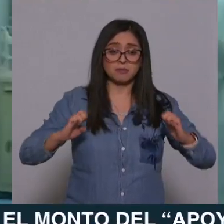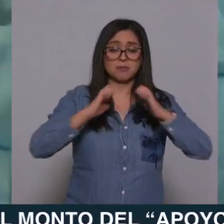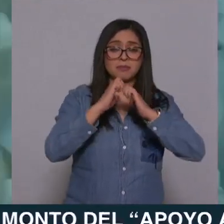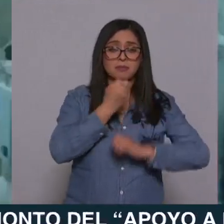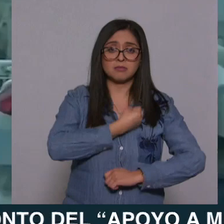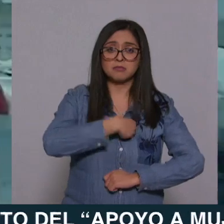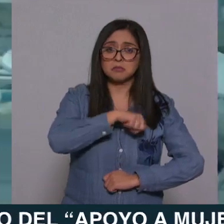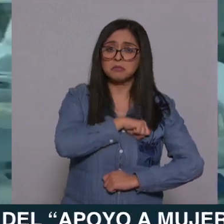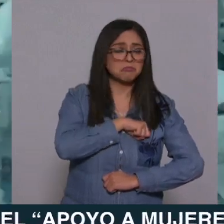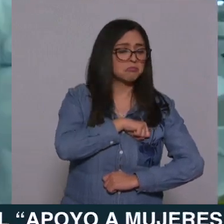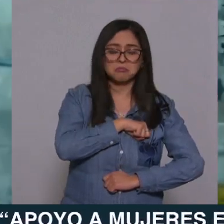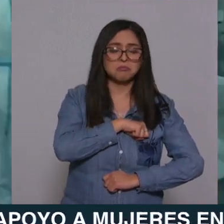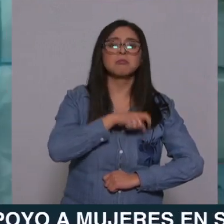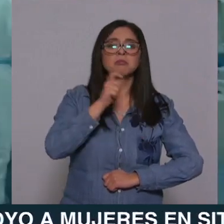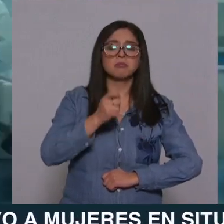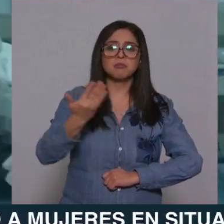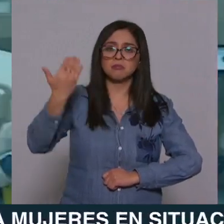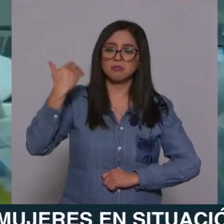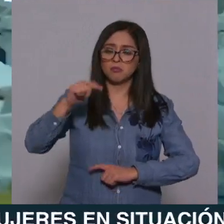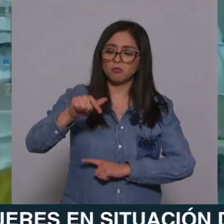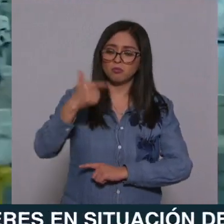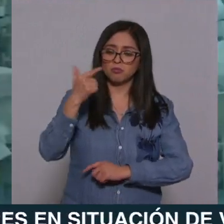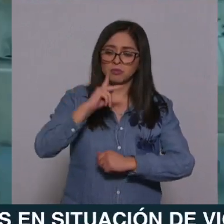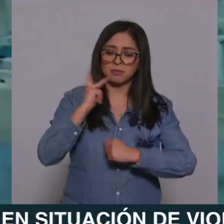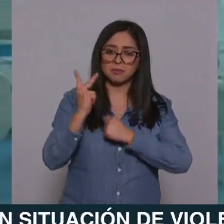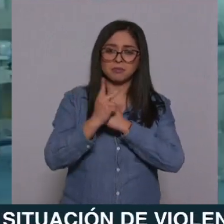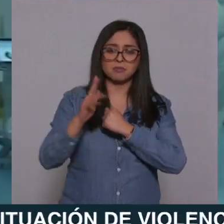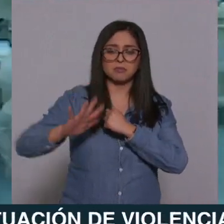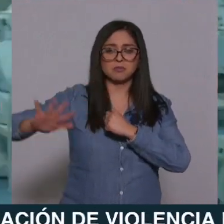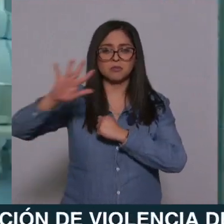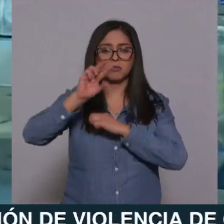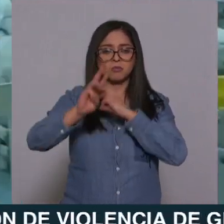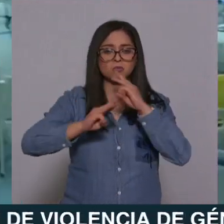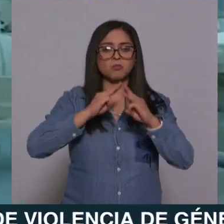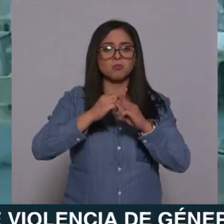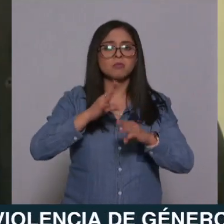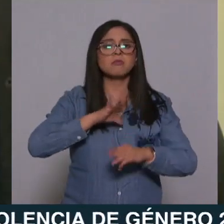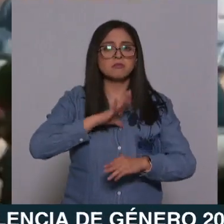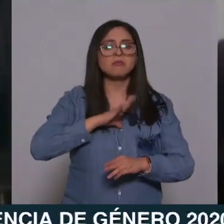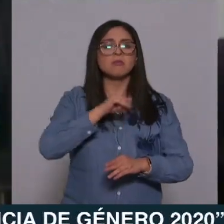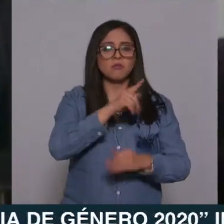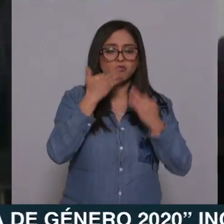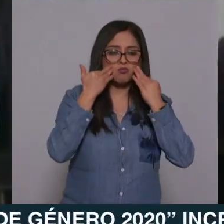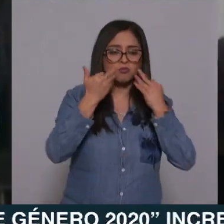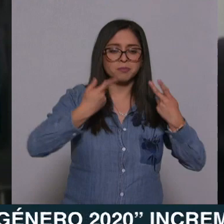sanitaria. Por lo menos, en 12 países del mundo se han reportado casos de coronavirus.